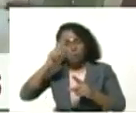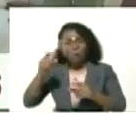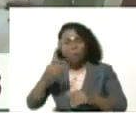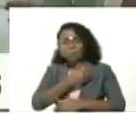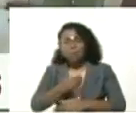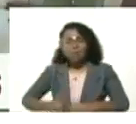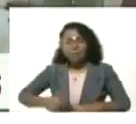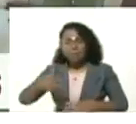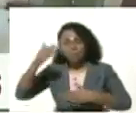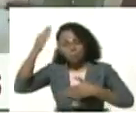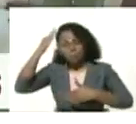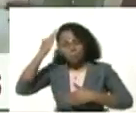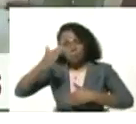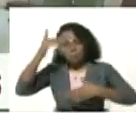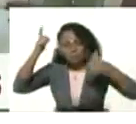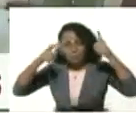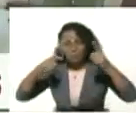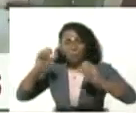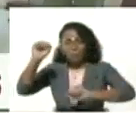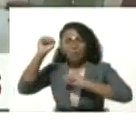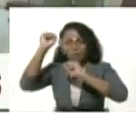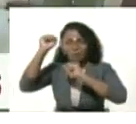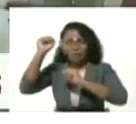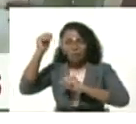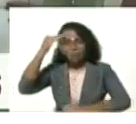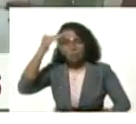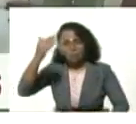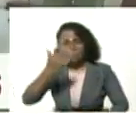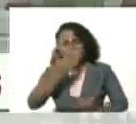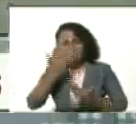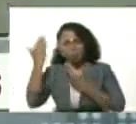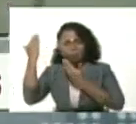comandante supremo Hugo Chávez. Venceremos, mi comandante en jefe. Adelante.